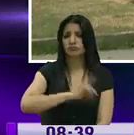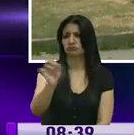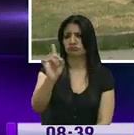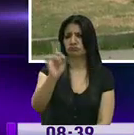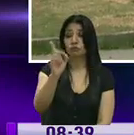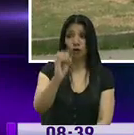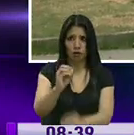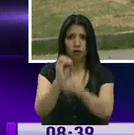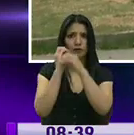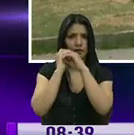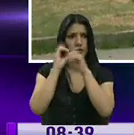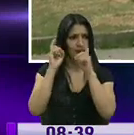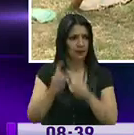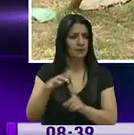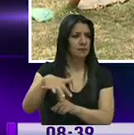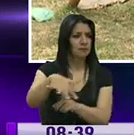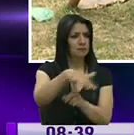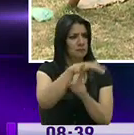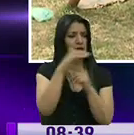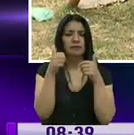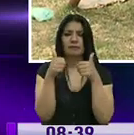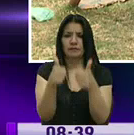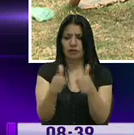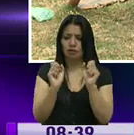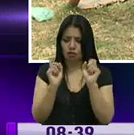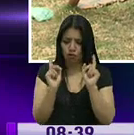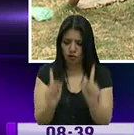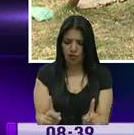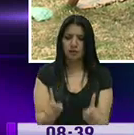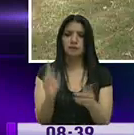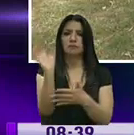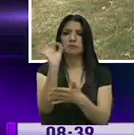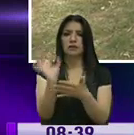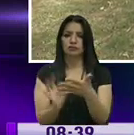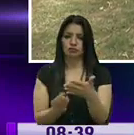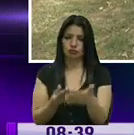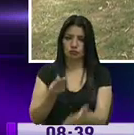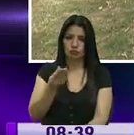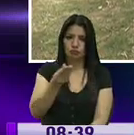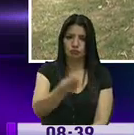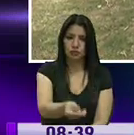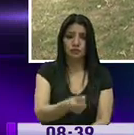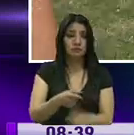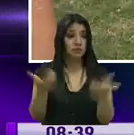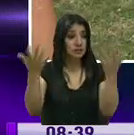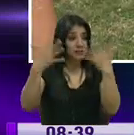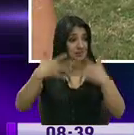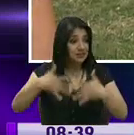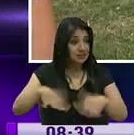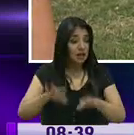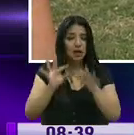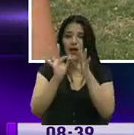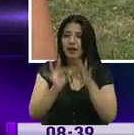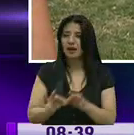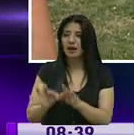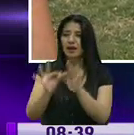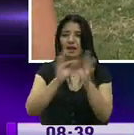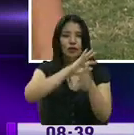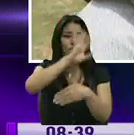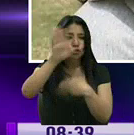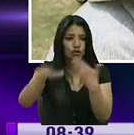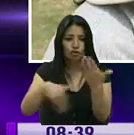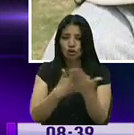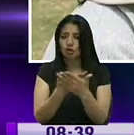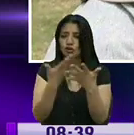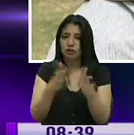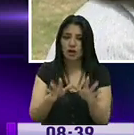obligación de ellos tener los parques en buen estado para eso hay un presupuesto pero ya luego de que les pongan les arreglen porque eso van a hacer